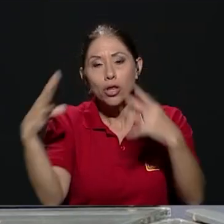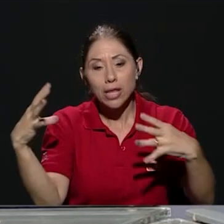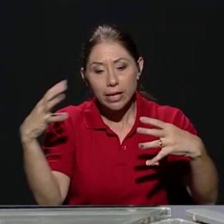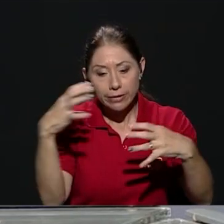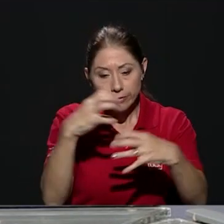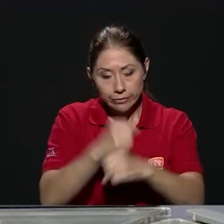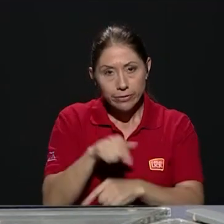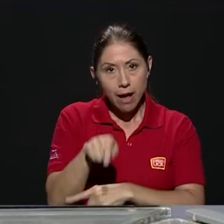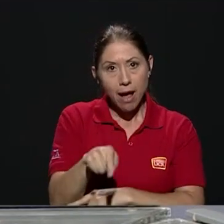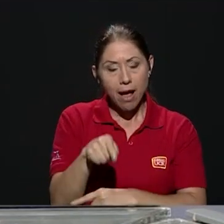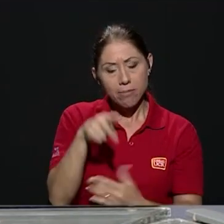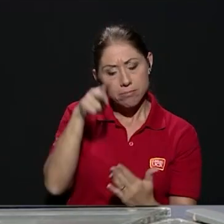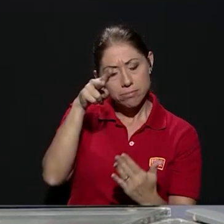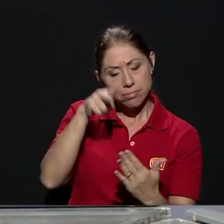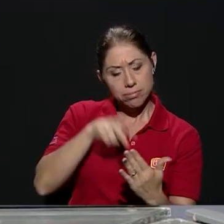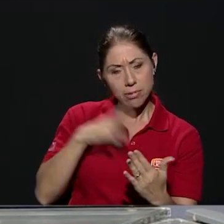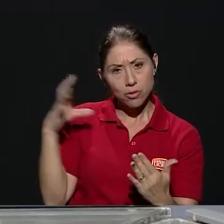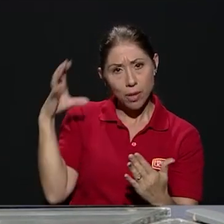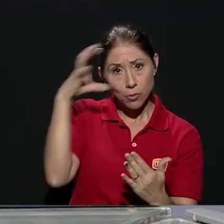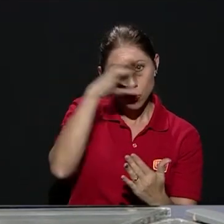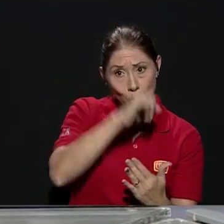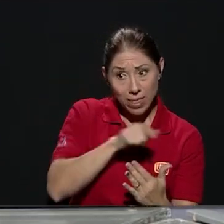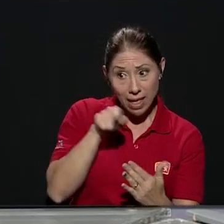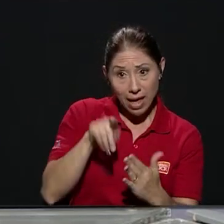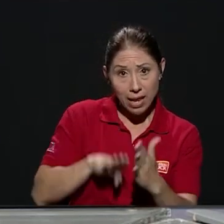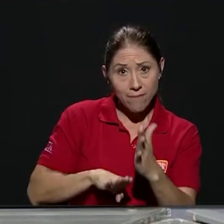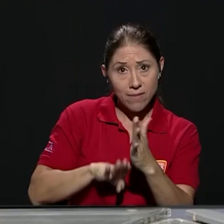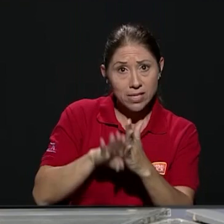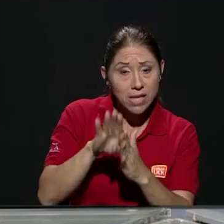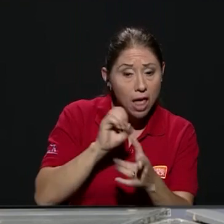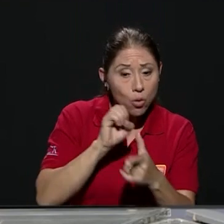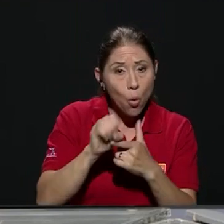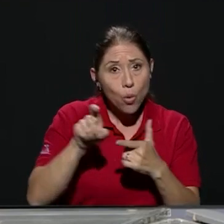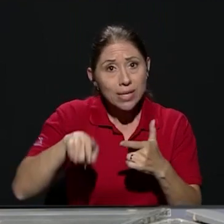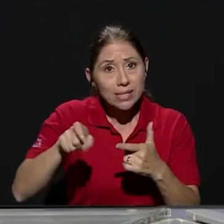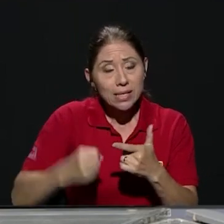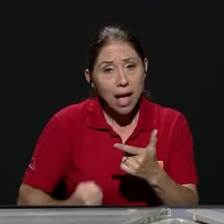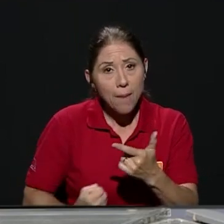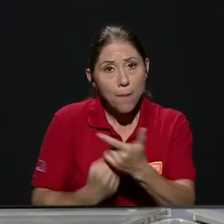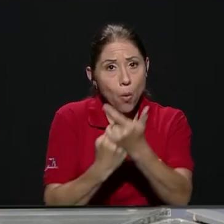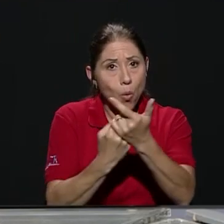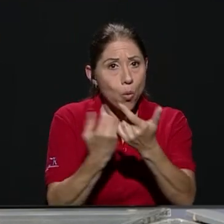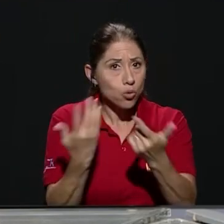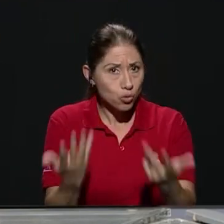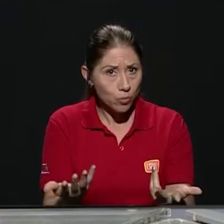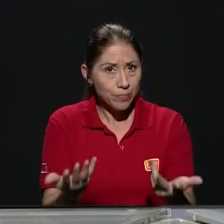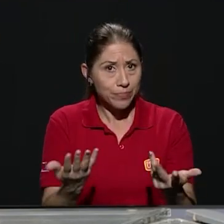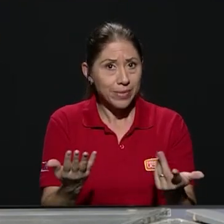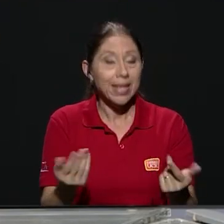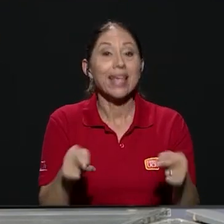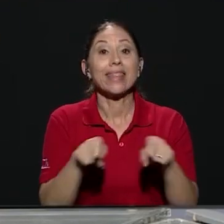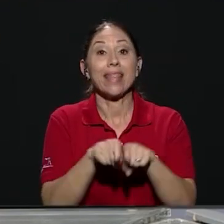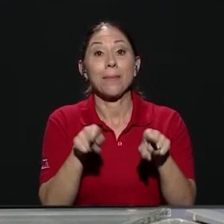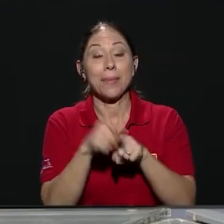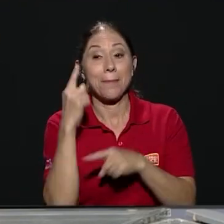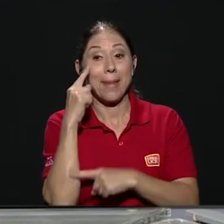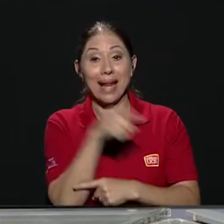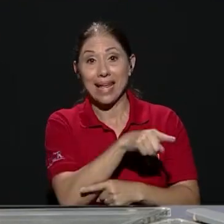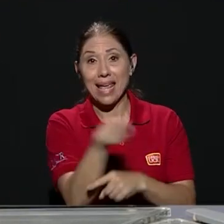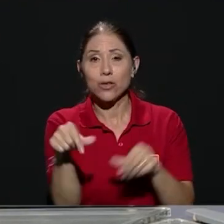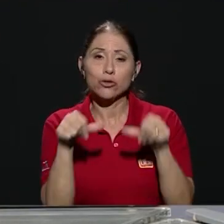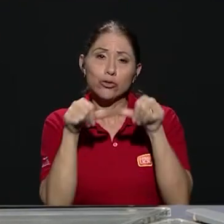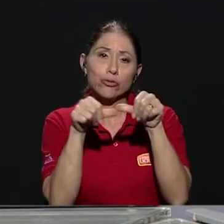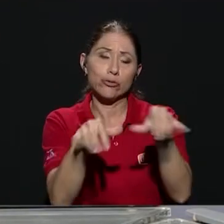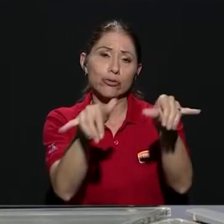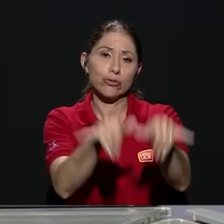nos vamos dando cuenta si el estudiante va avanzando, si ocupan un apoyo. Y otro elemento fundamental en este tema de